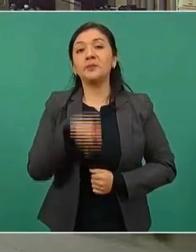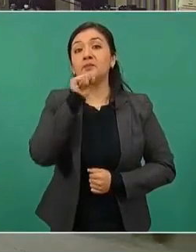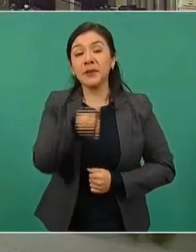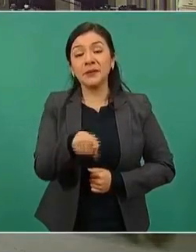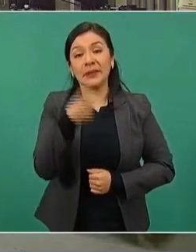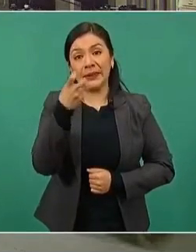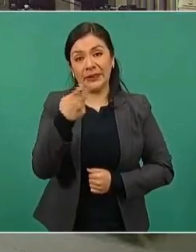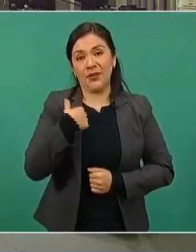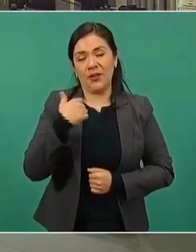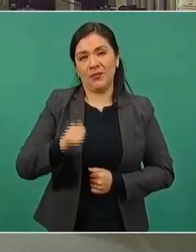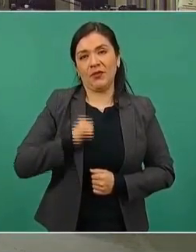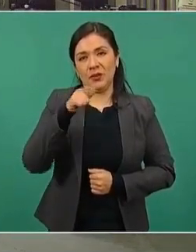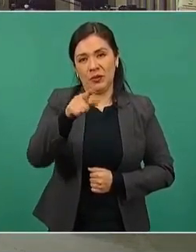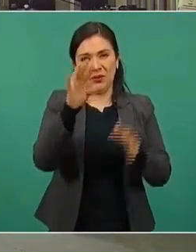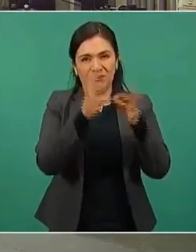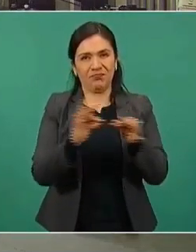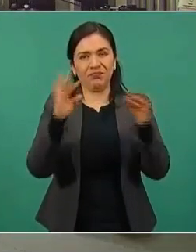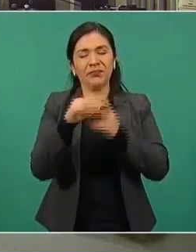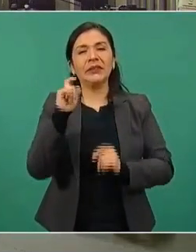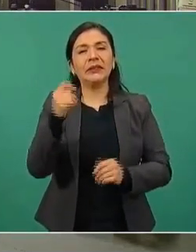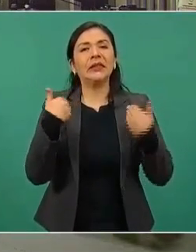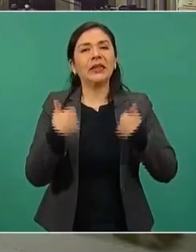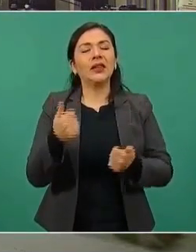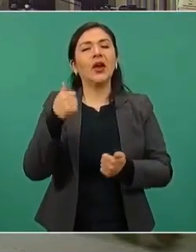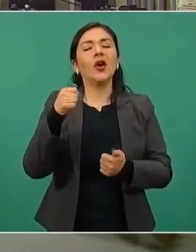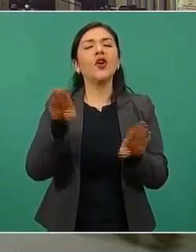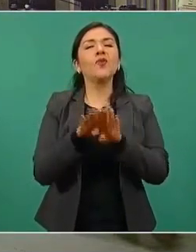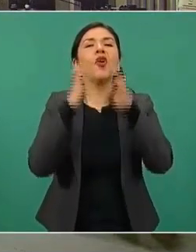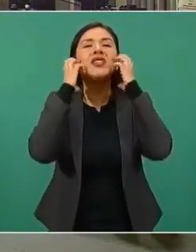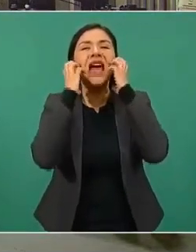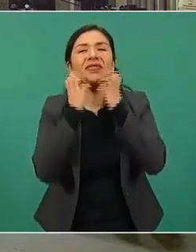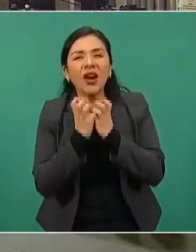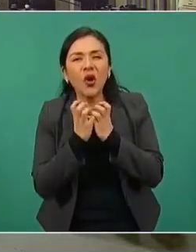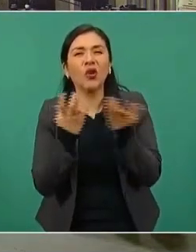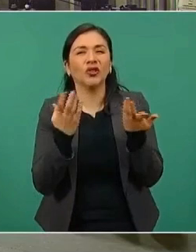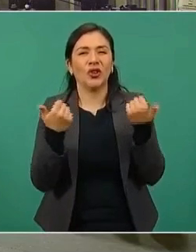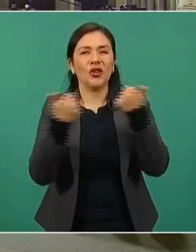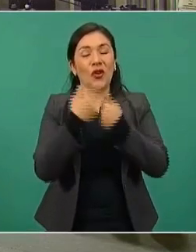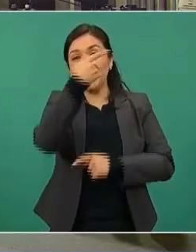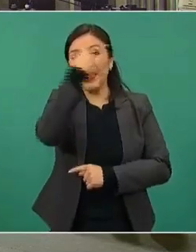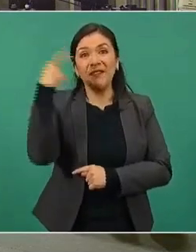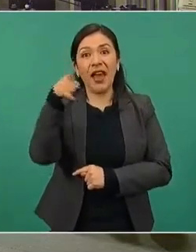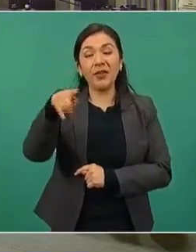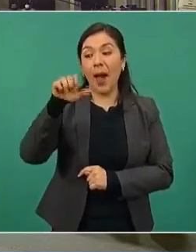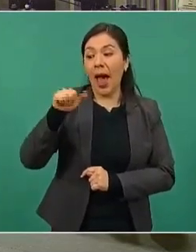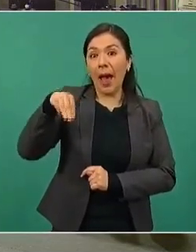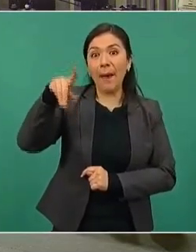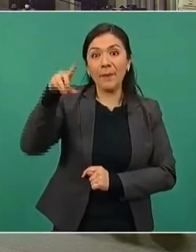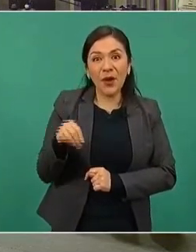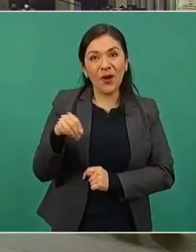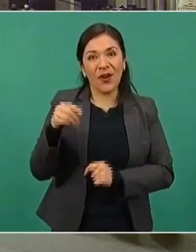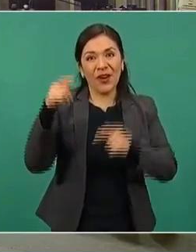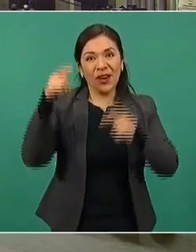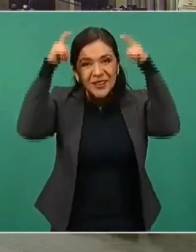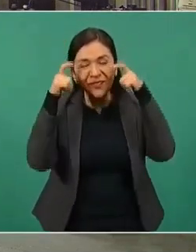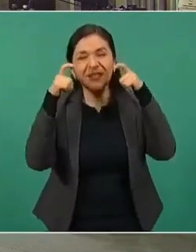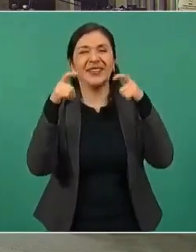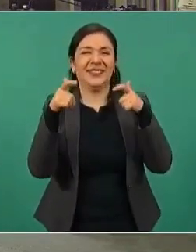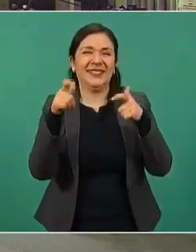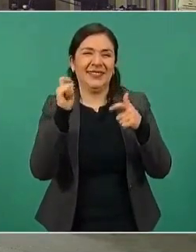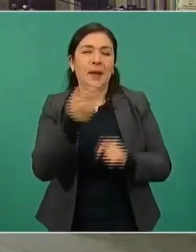aprovechando el contexto que usted empleó del Santa Claus disfrazado de AMLO o del presidente disfrazado de